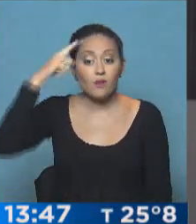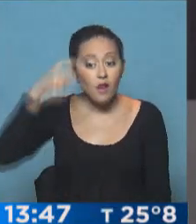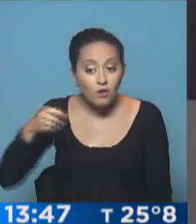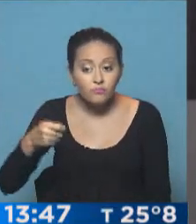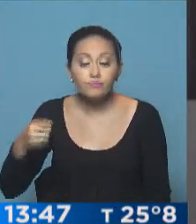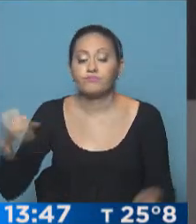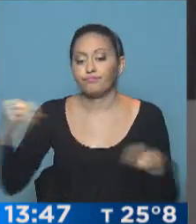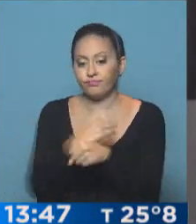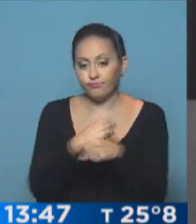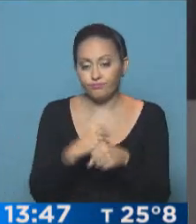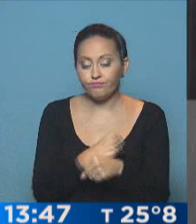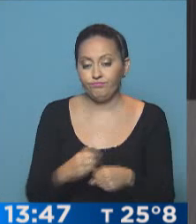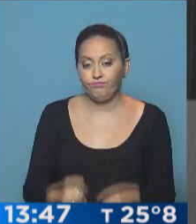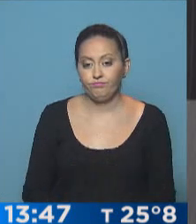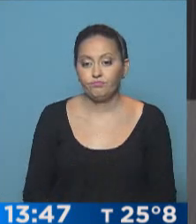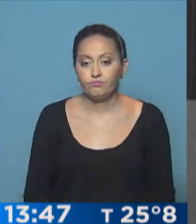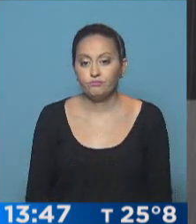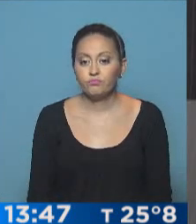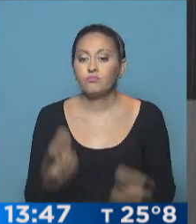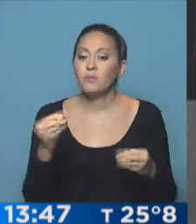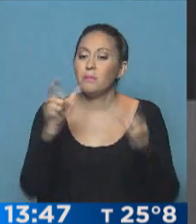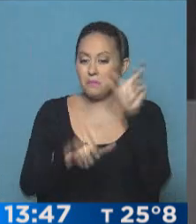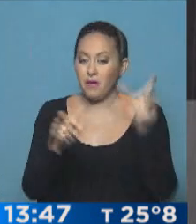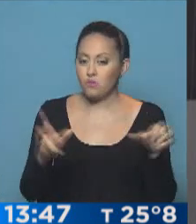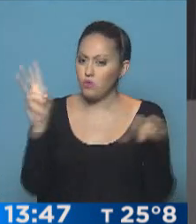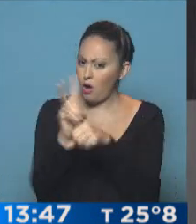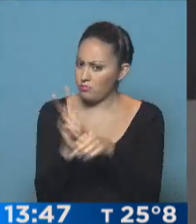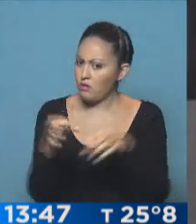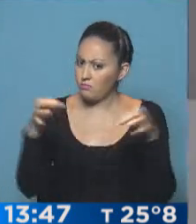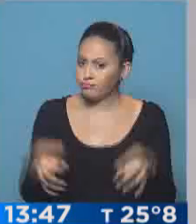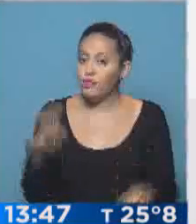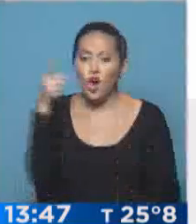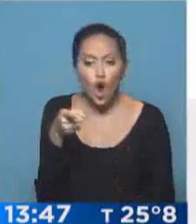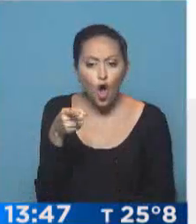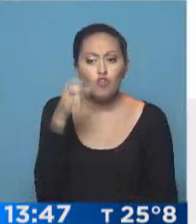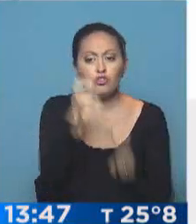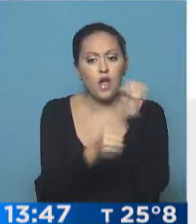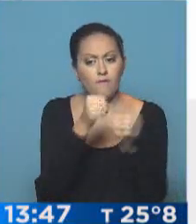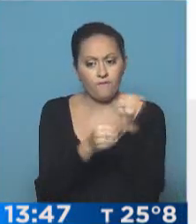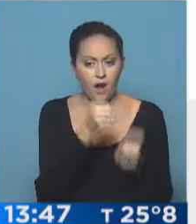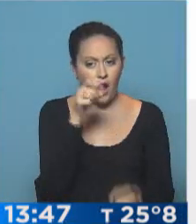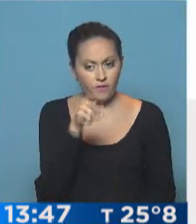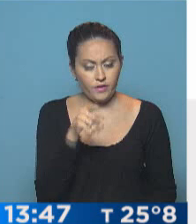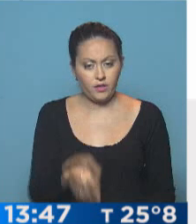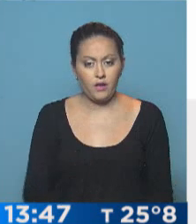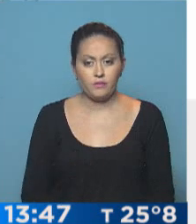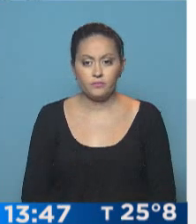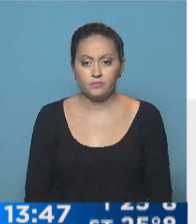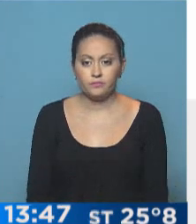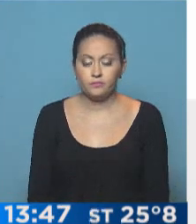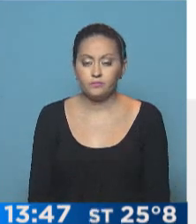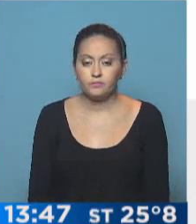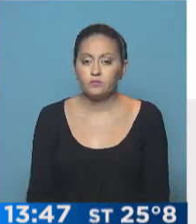de Justicia dio lugar al recurso de amparo presentado en contra del emprendimiento minero de Agua Rica.